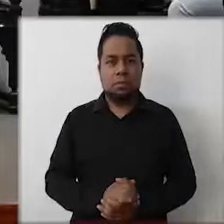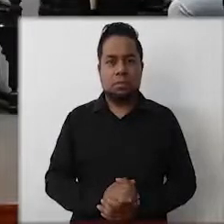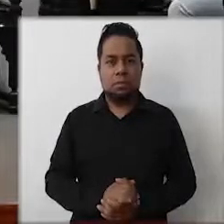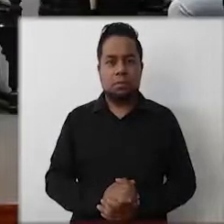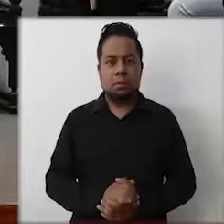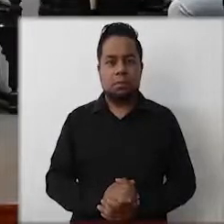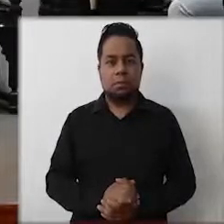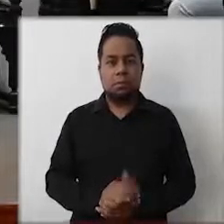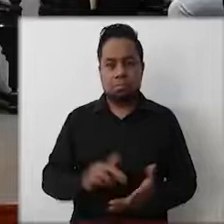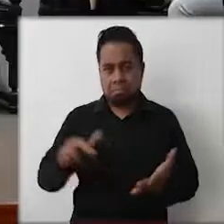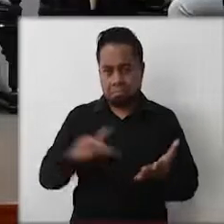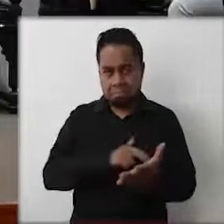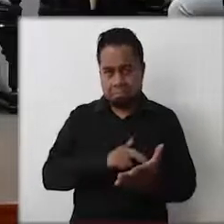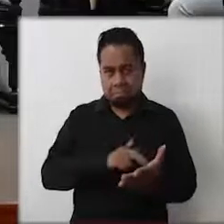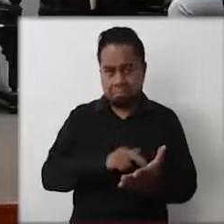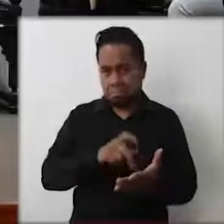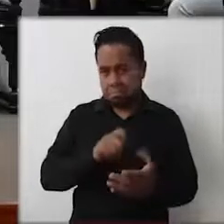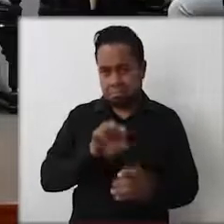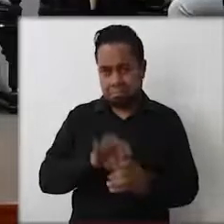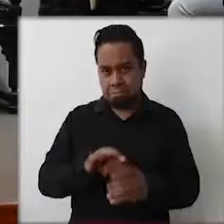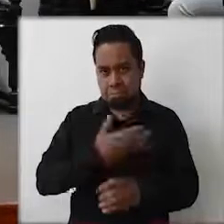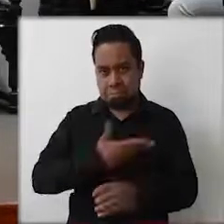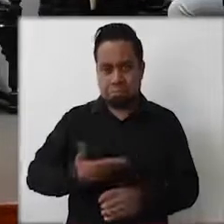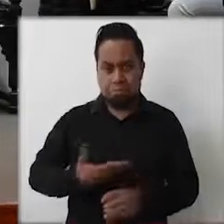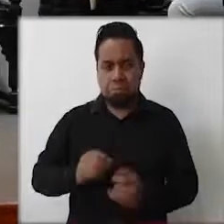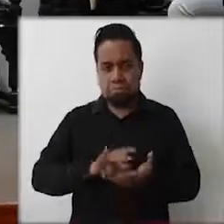va a turnar? Porque así se solicitó. Bien,